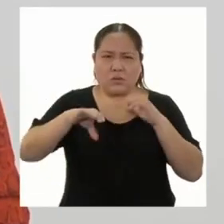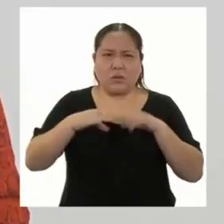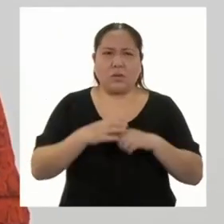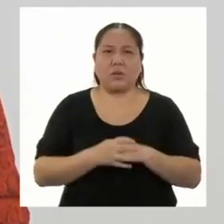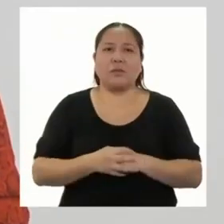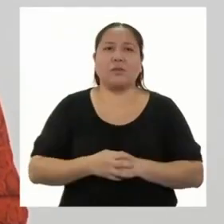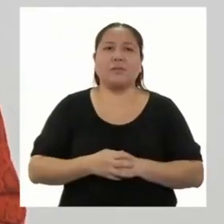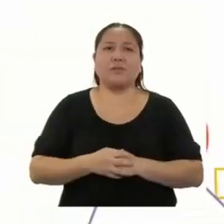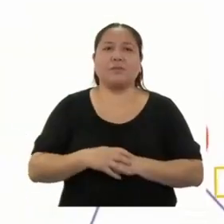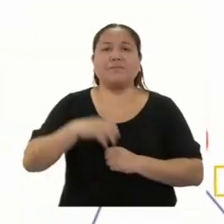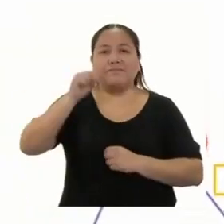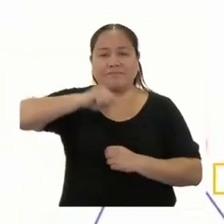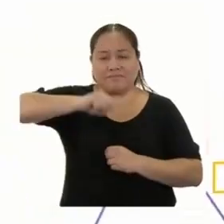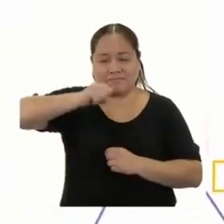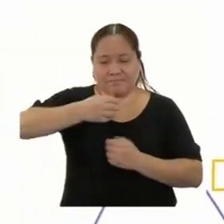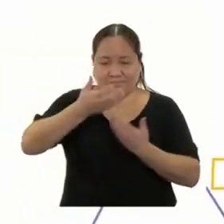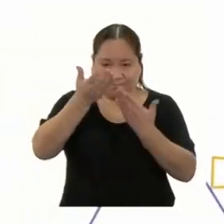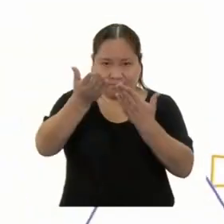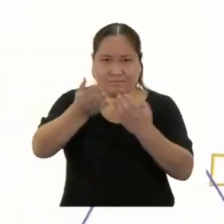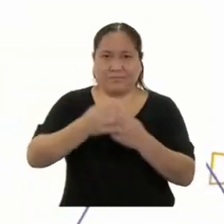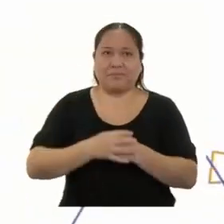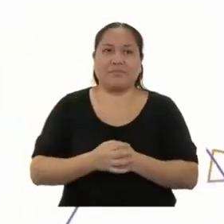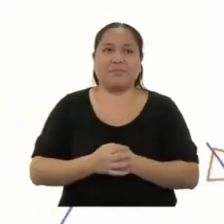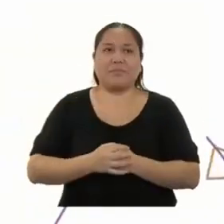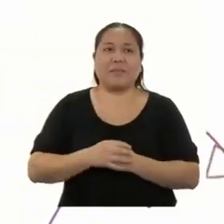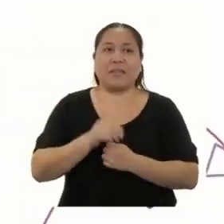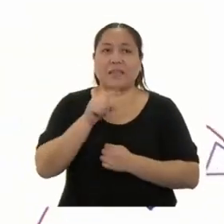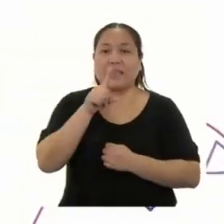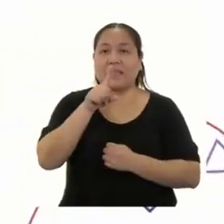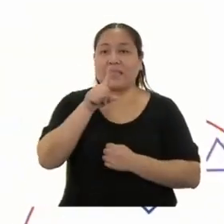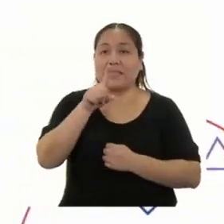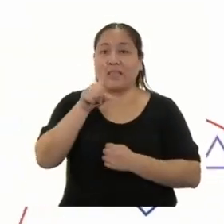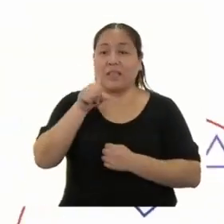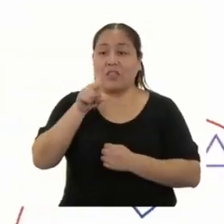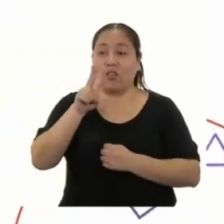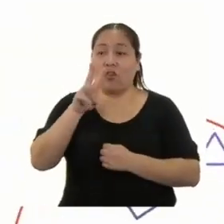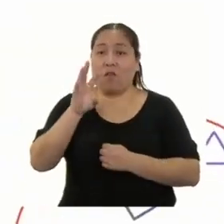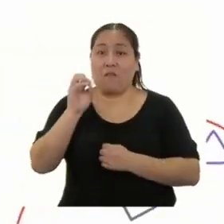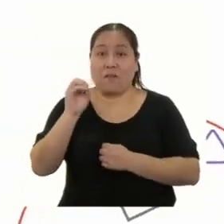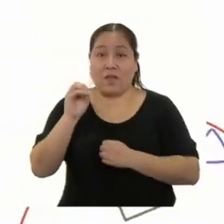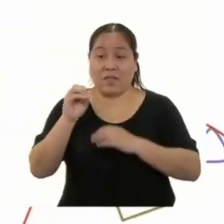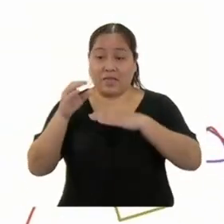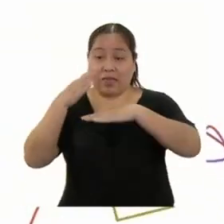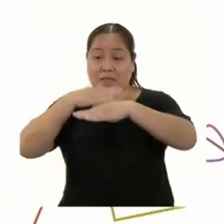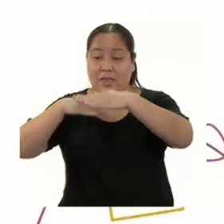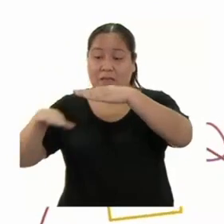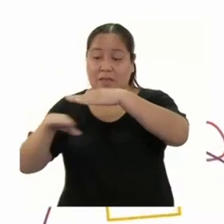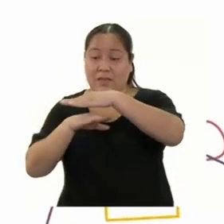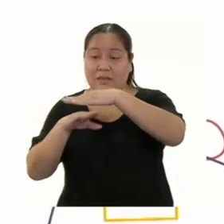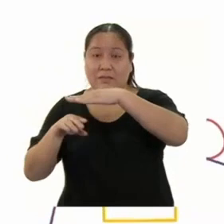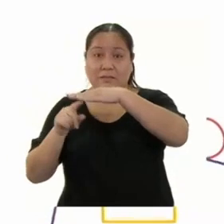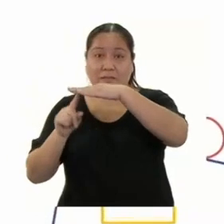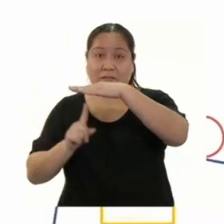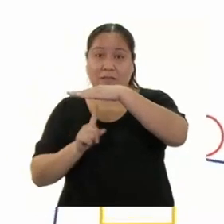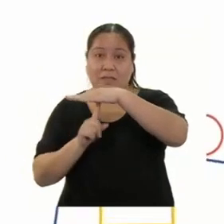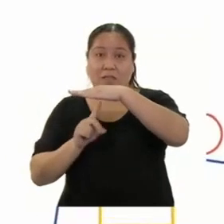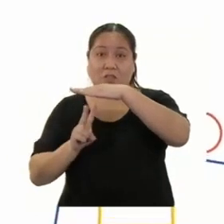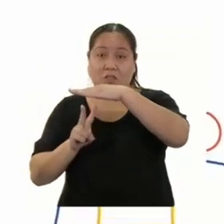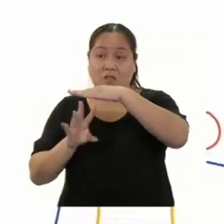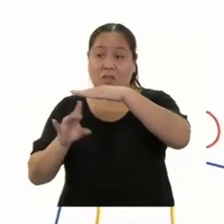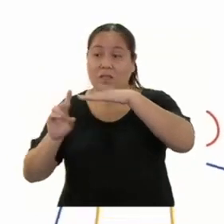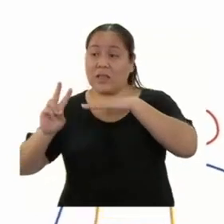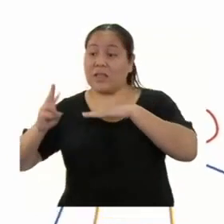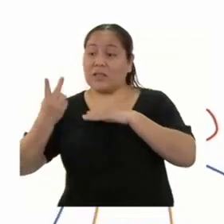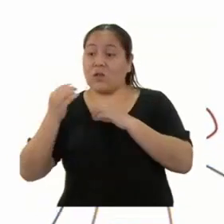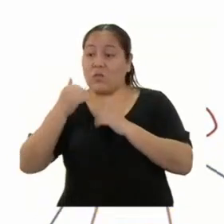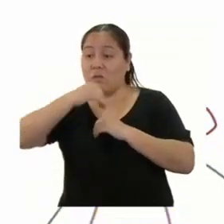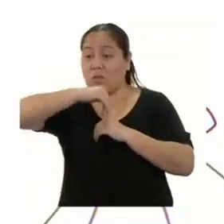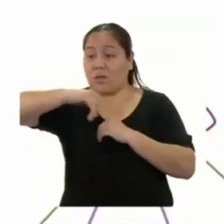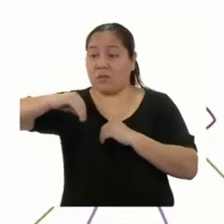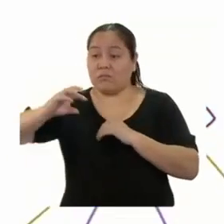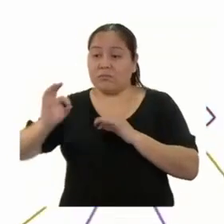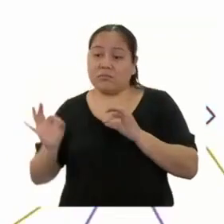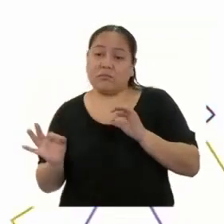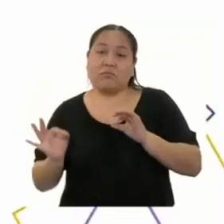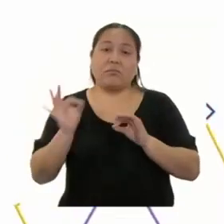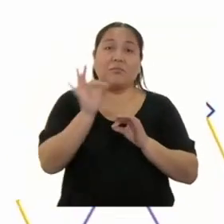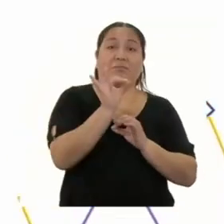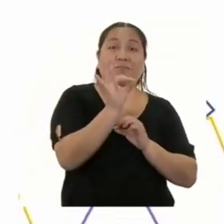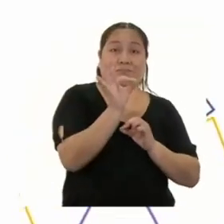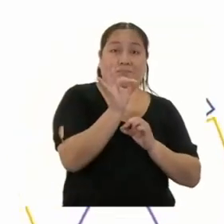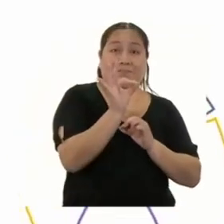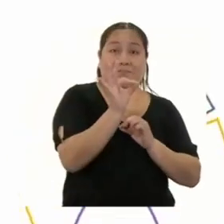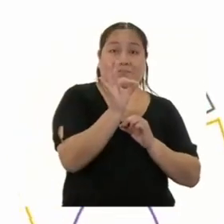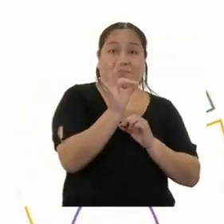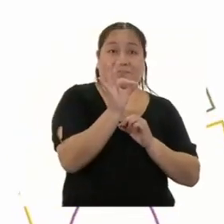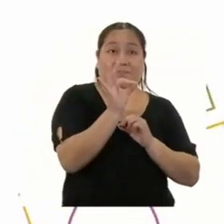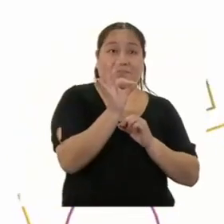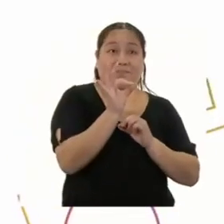sí. Adelante. Como 120 está dividiendo en este lado, o sea en el segundo término, lo paso al primer término